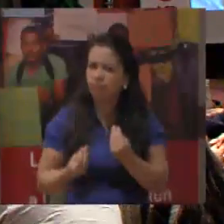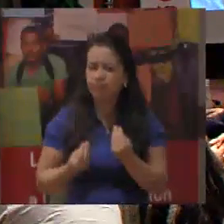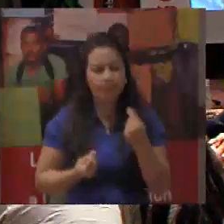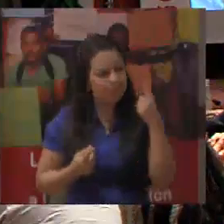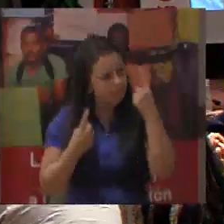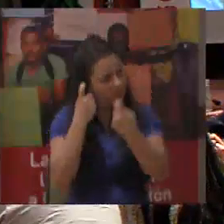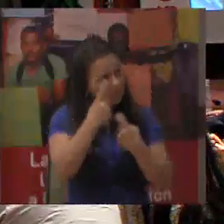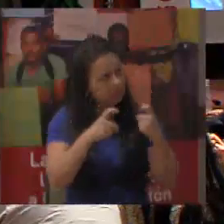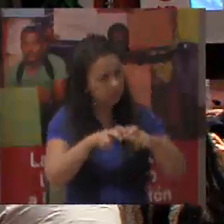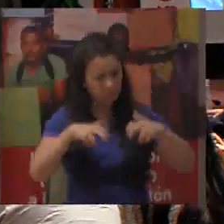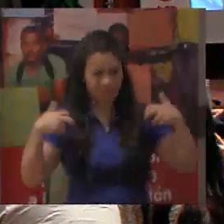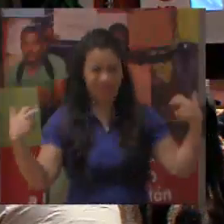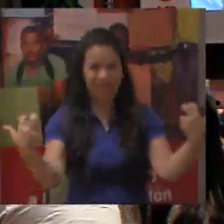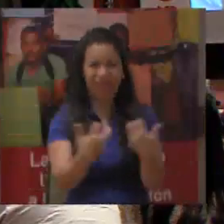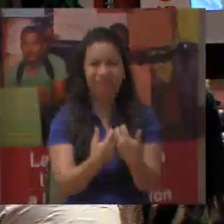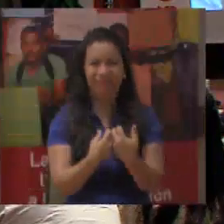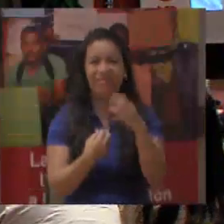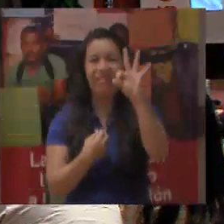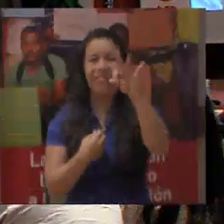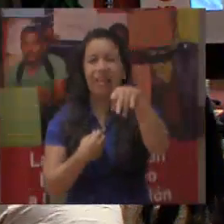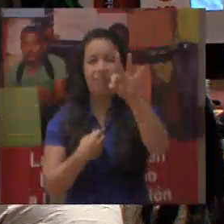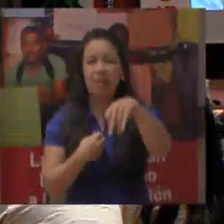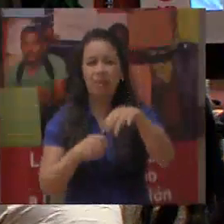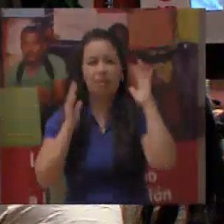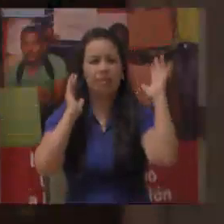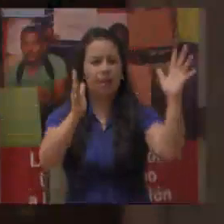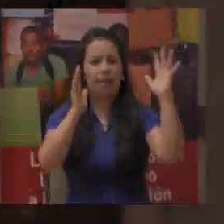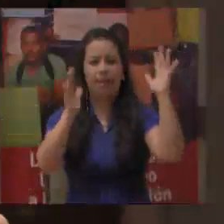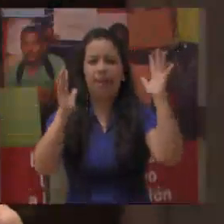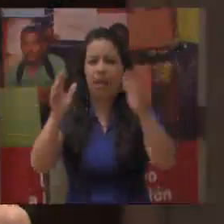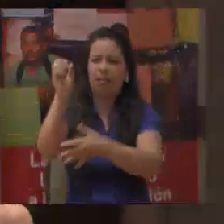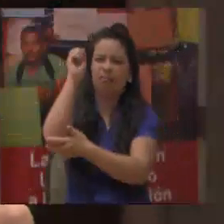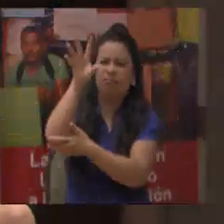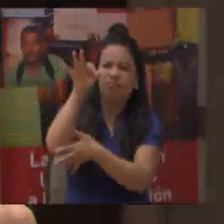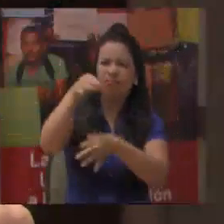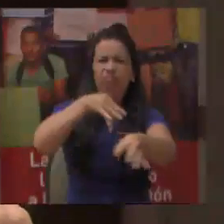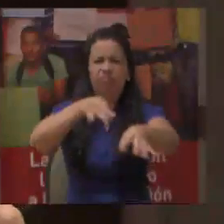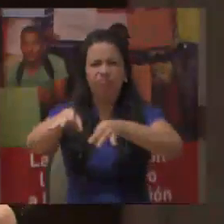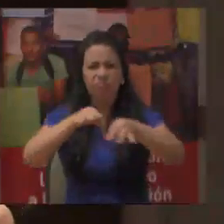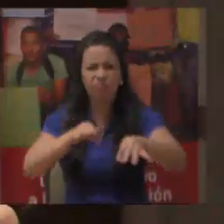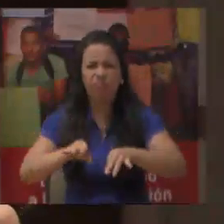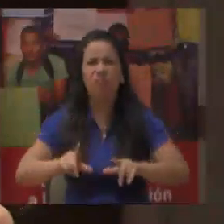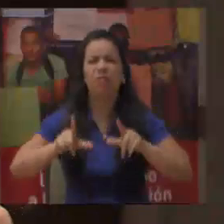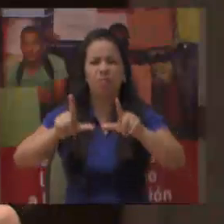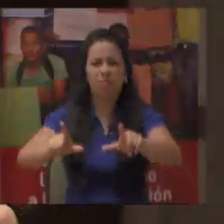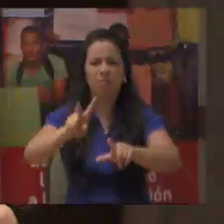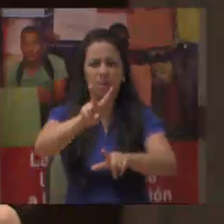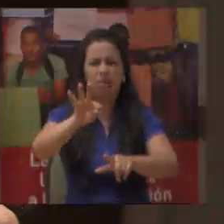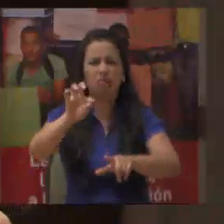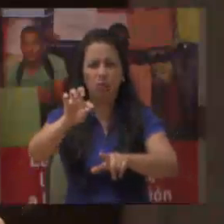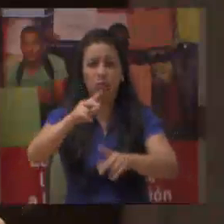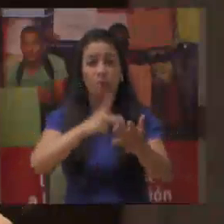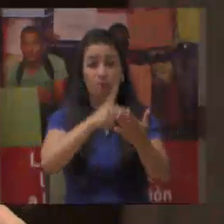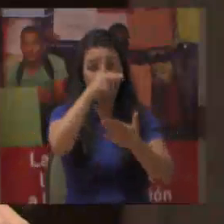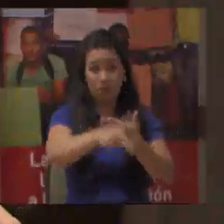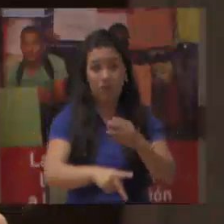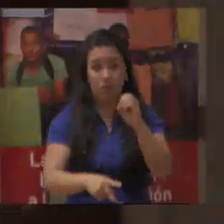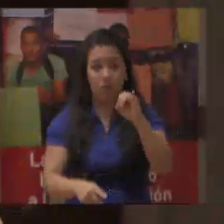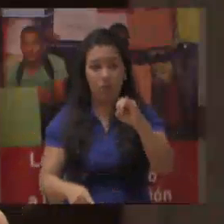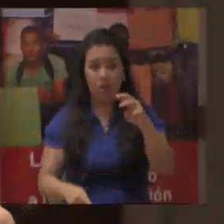una capacitación durante 90 días con 30 PPR, graduados 28, proyecto apoyado por la